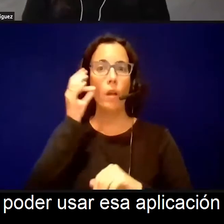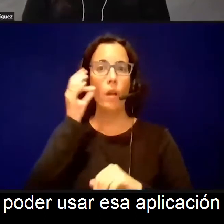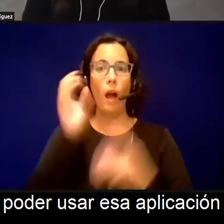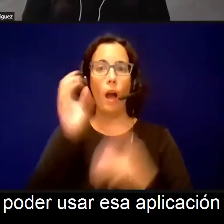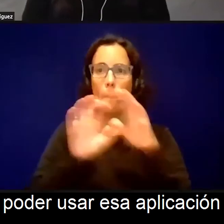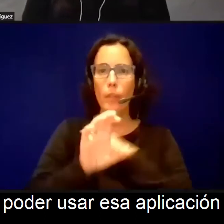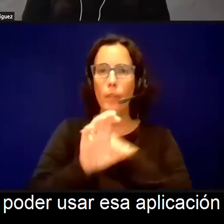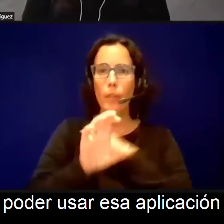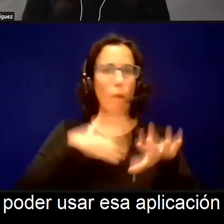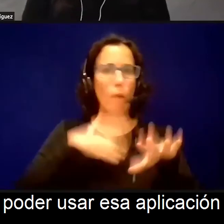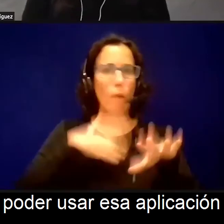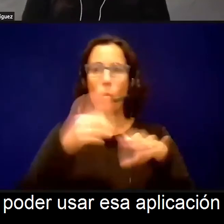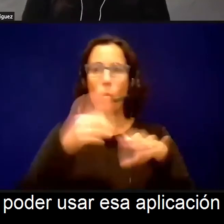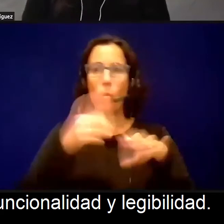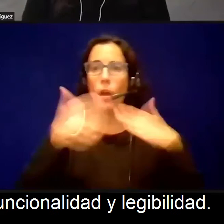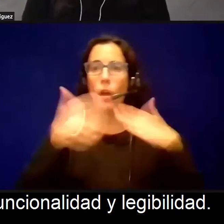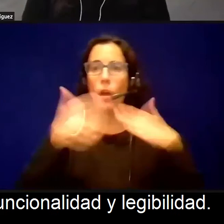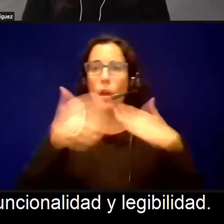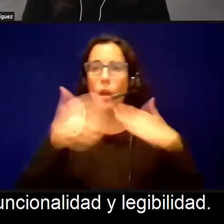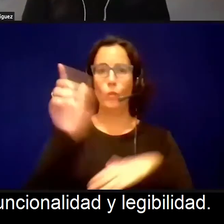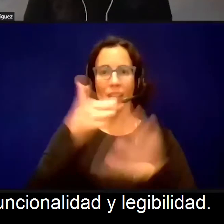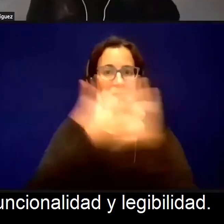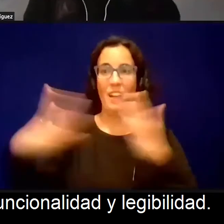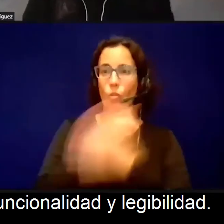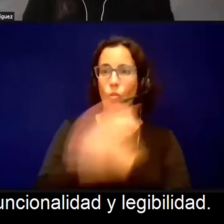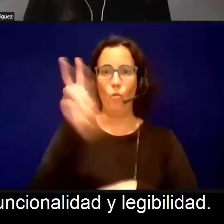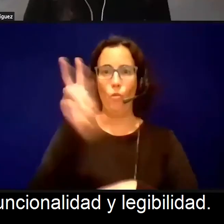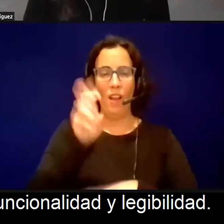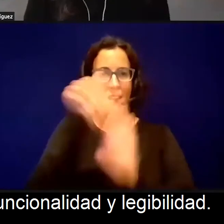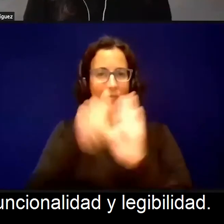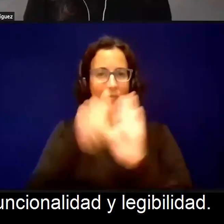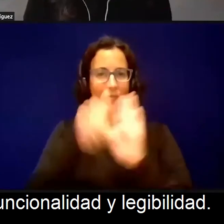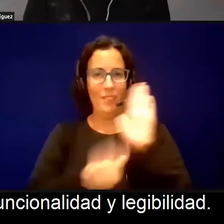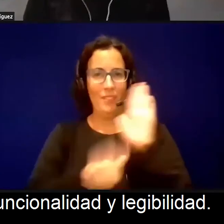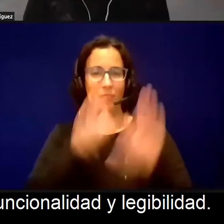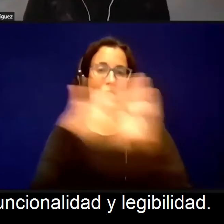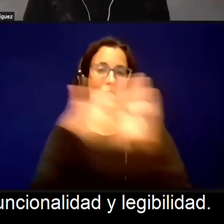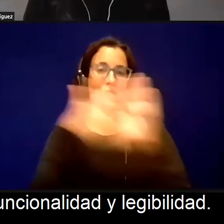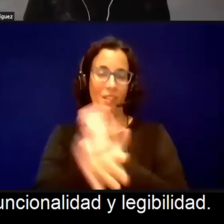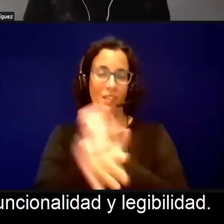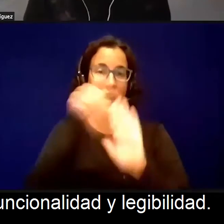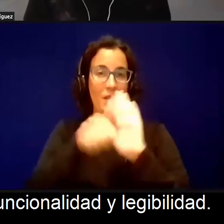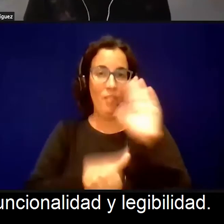esa aplicación porque está hecha con un alto nivel